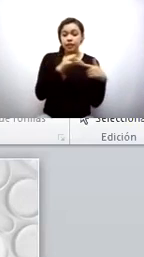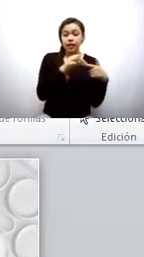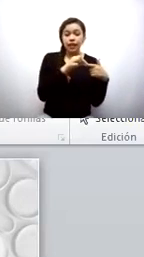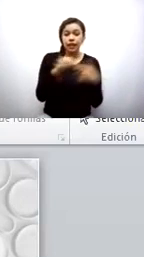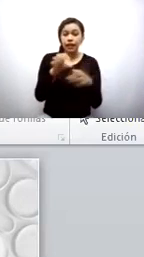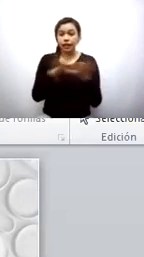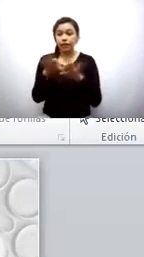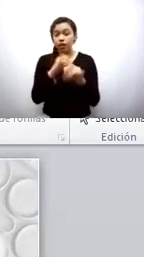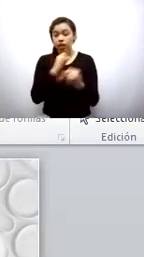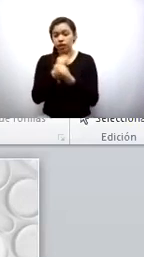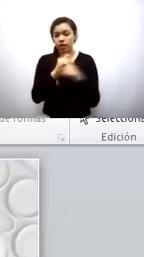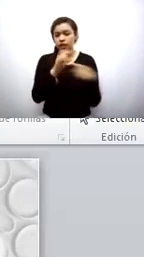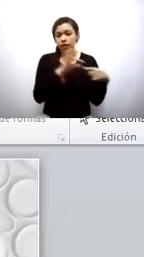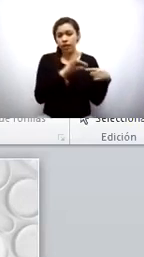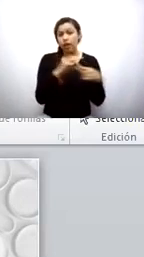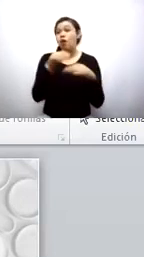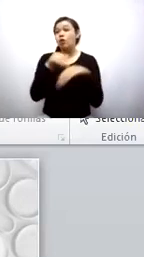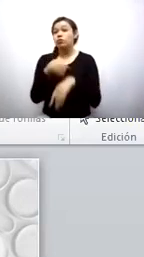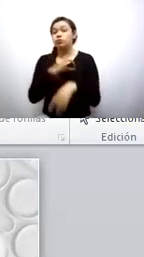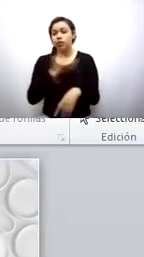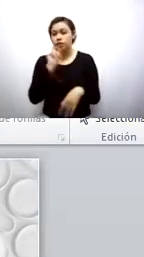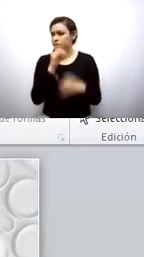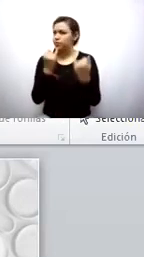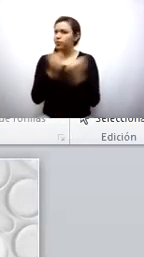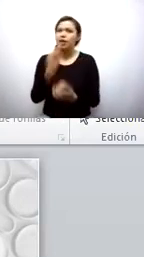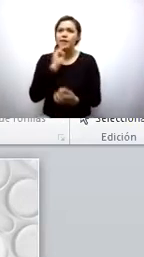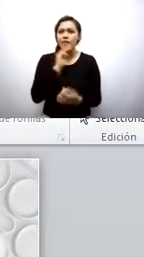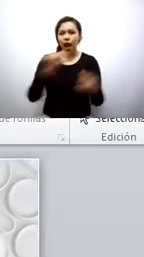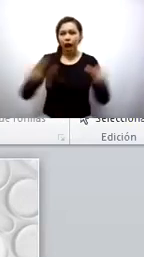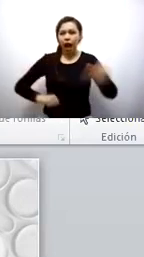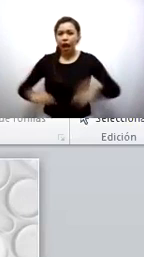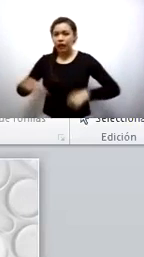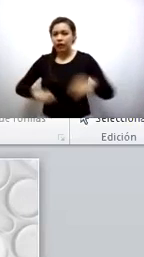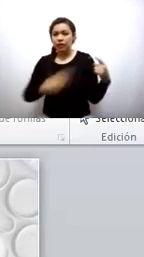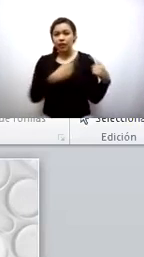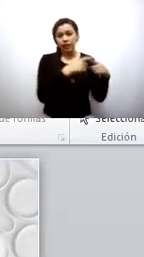Y es un poco complicado porque pues, las madres también tienen diversas actividades que realizar